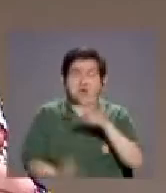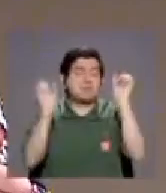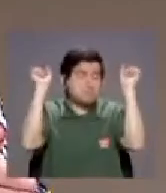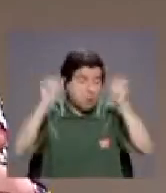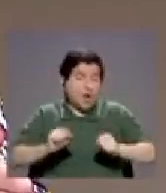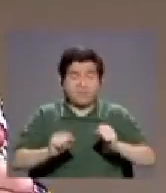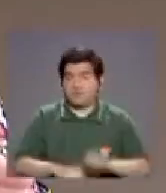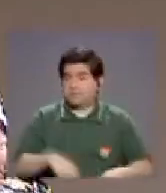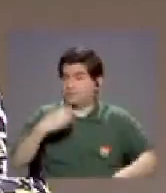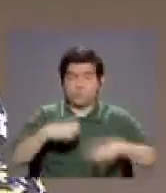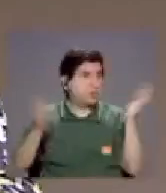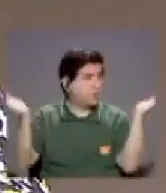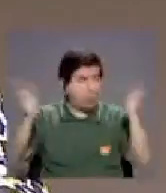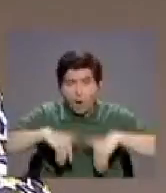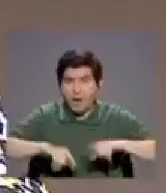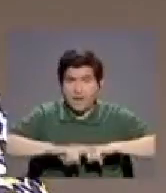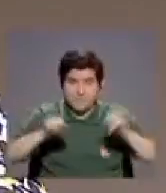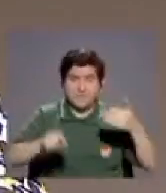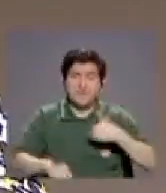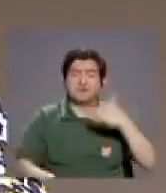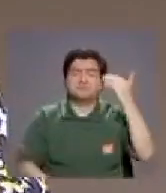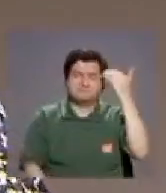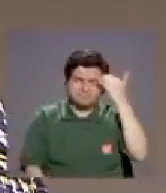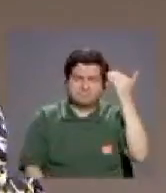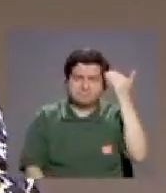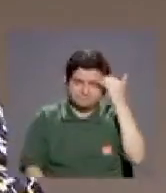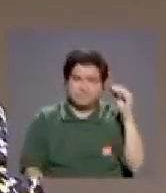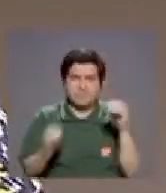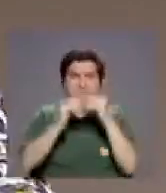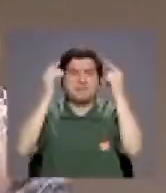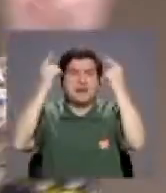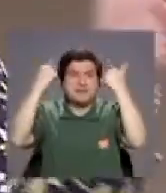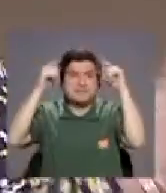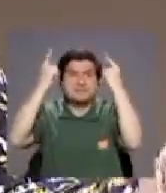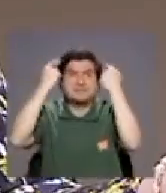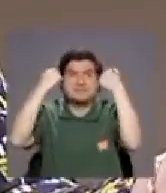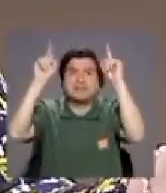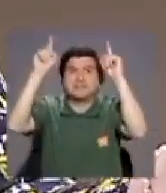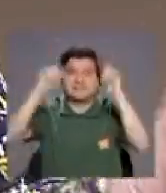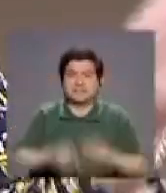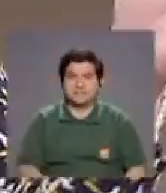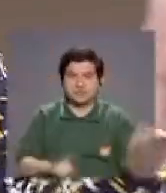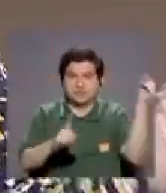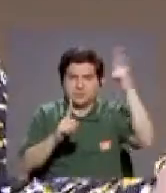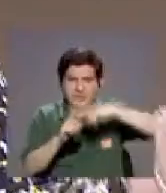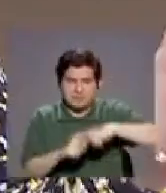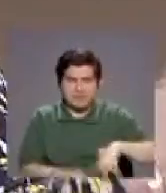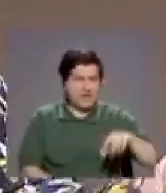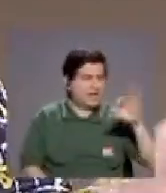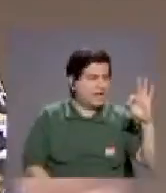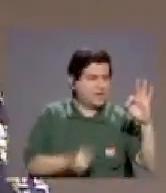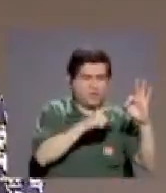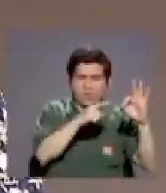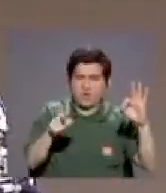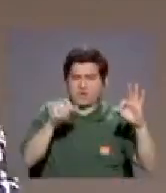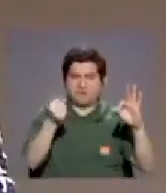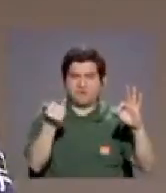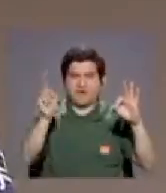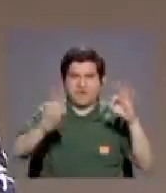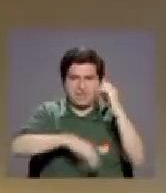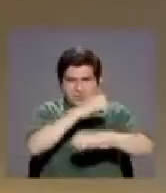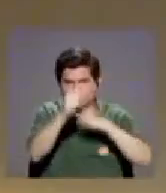poner, no hay problema. Pero sí tiene que saber que es más efectiva cuando se aplica entre los 9 y los 12 años de